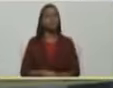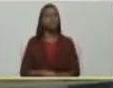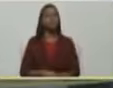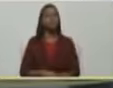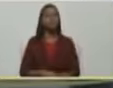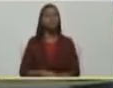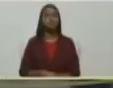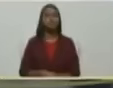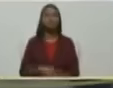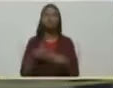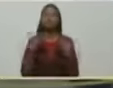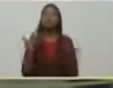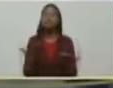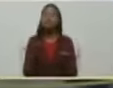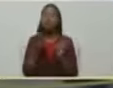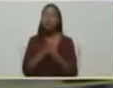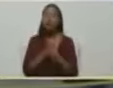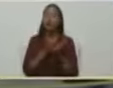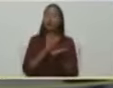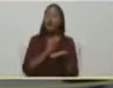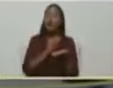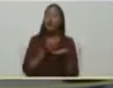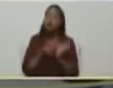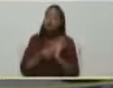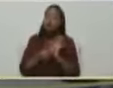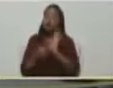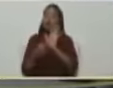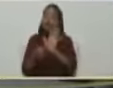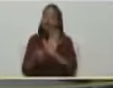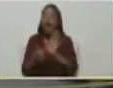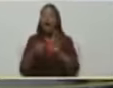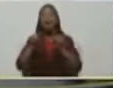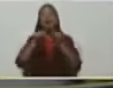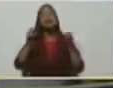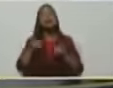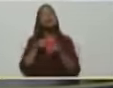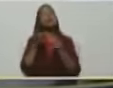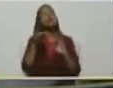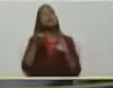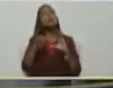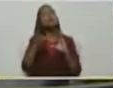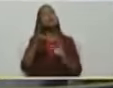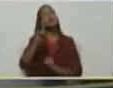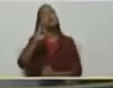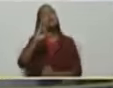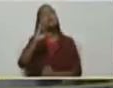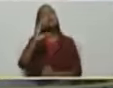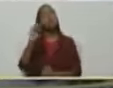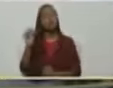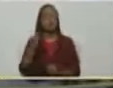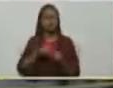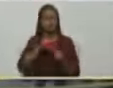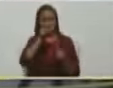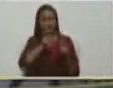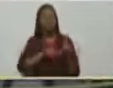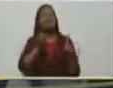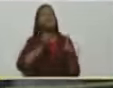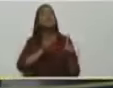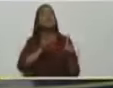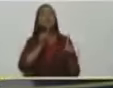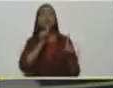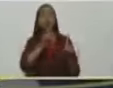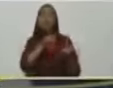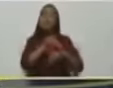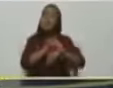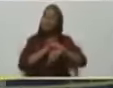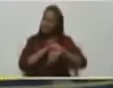por concepto de otorgamiento de la licencia. Por Venezuela, Pedro Rafael Tellechea Ruiz, ministro del